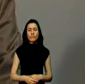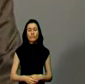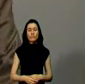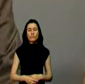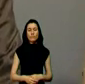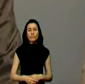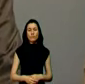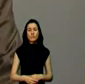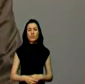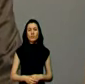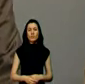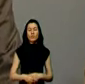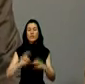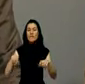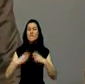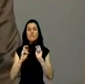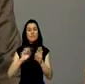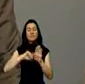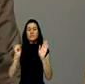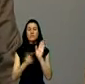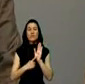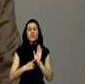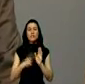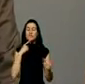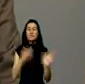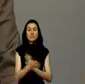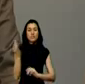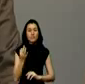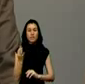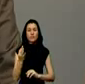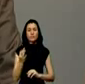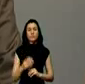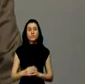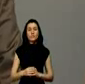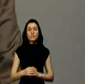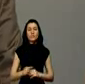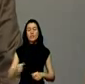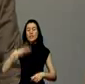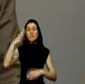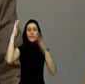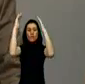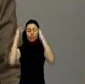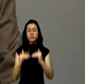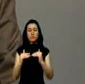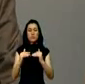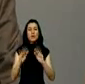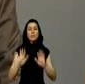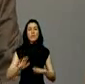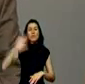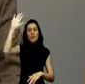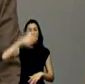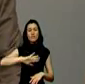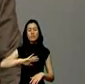reforma integral. Y cuando digo de una reforma integral, les digo lo que supone. Vamos a echar el edificio abajo. Vamos a mantener las fachadas,